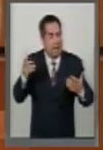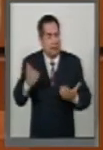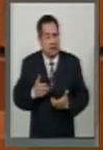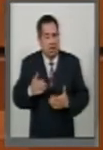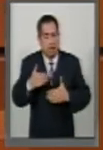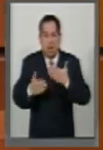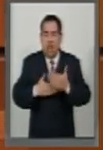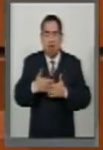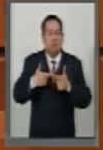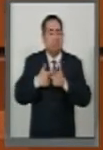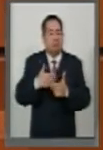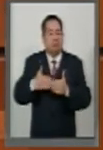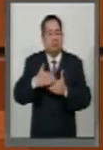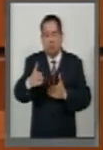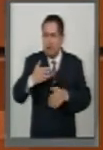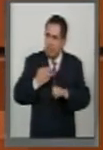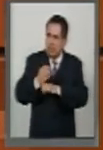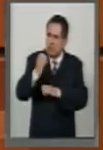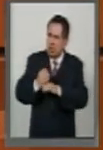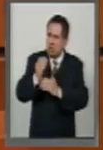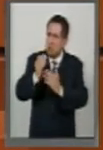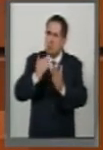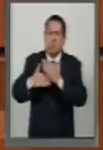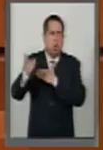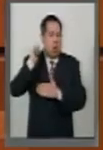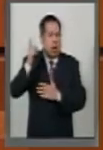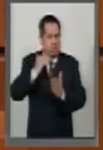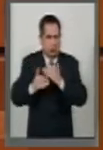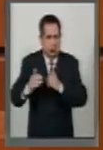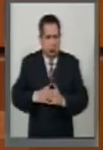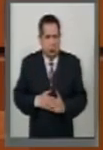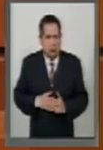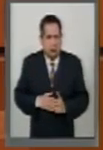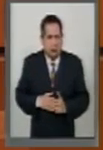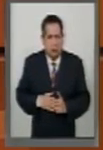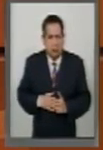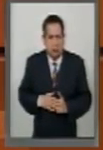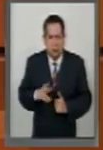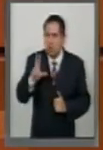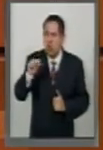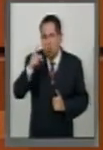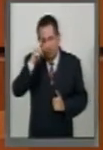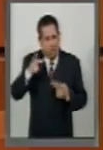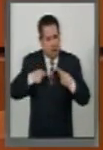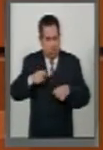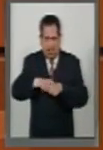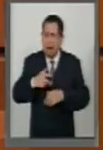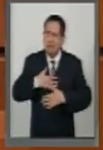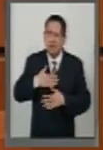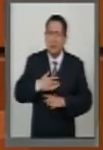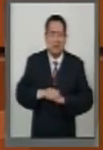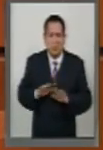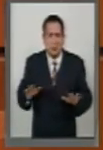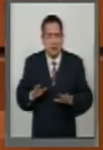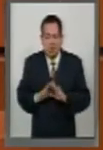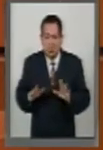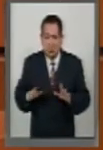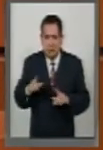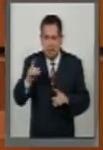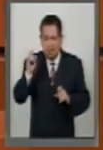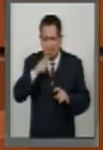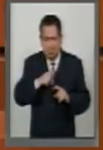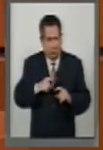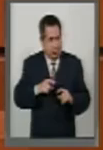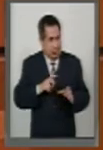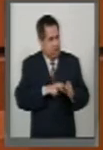sacar adelante mi estado. No por un deseo personal, difícil irse